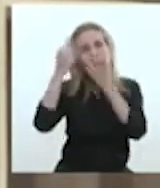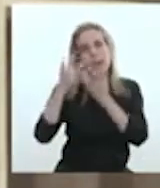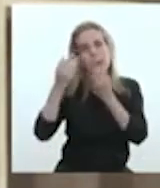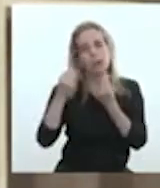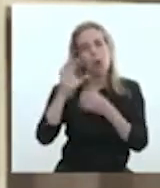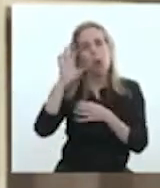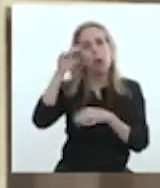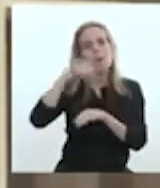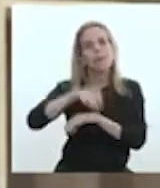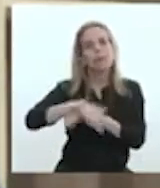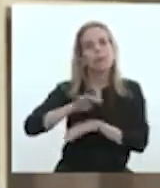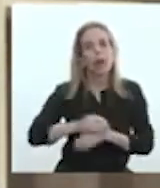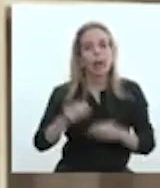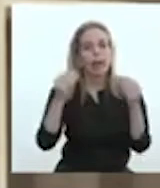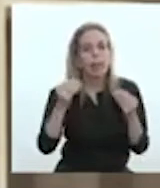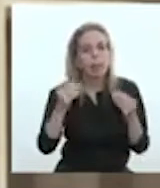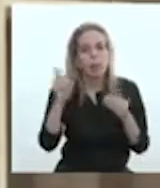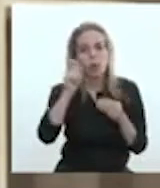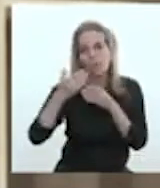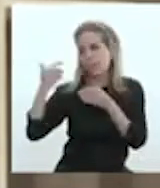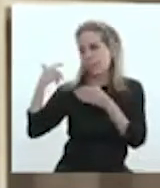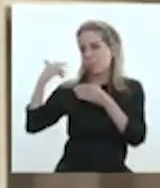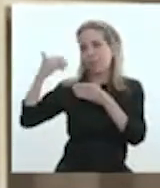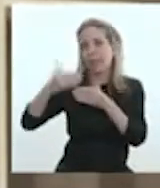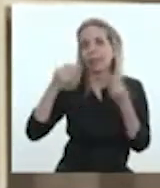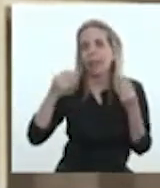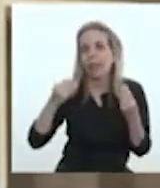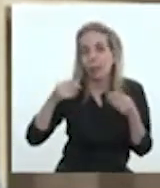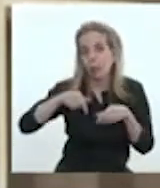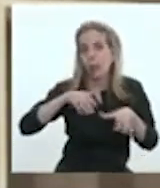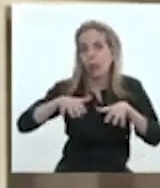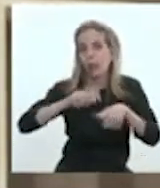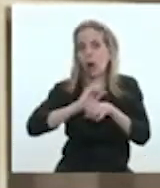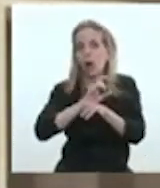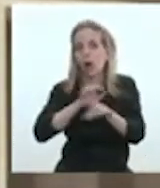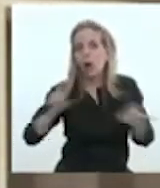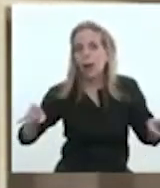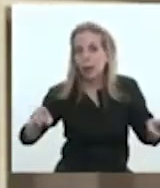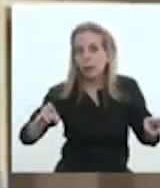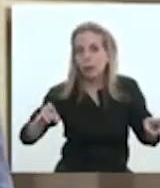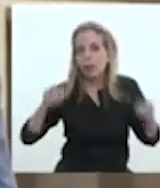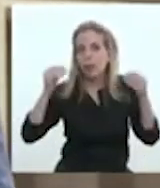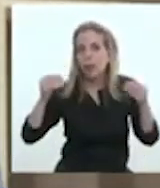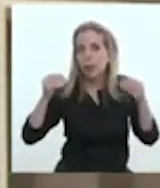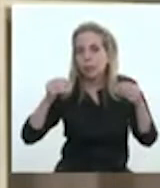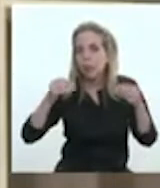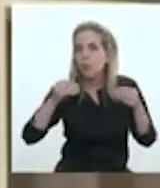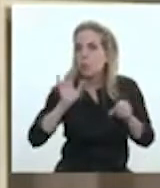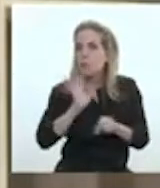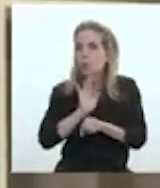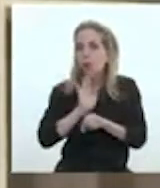provincia en estos últimos en estos últimos meses donde esta pandemia se ha transformado en una en una verdadera